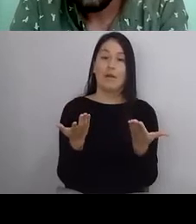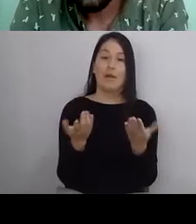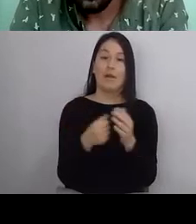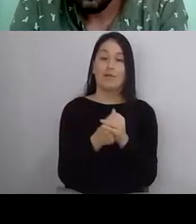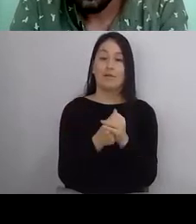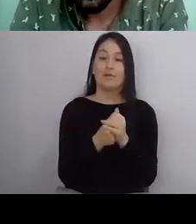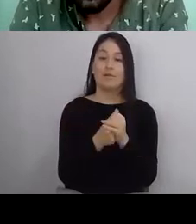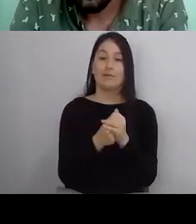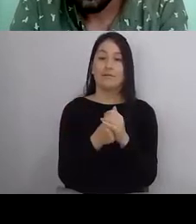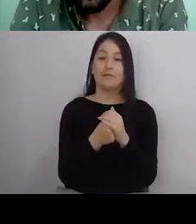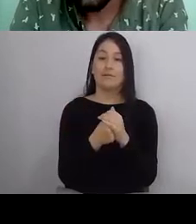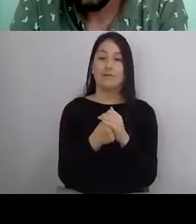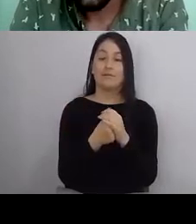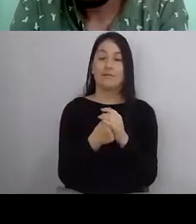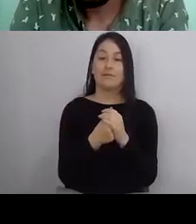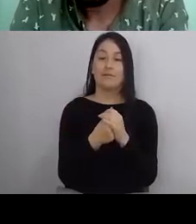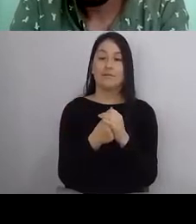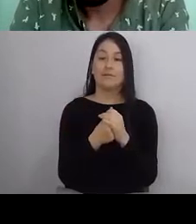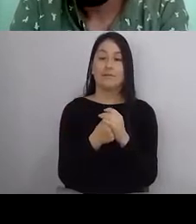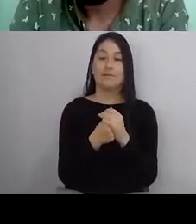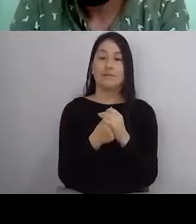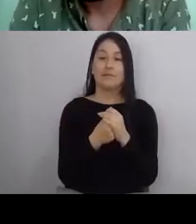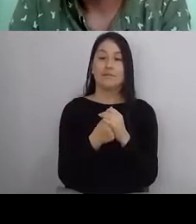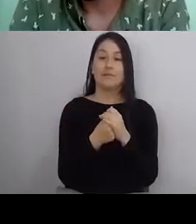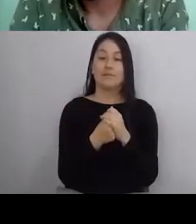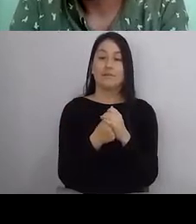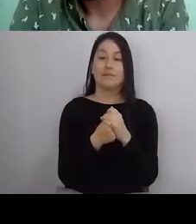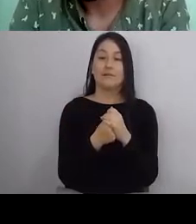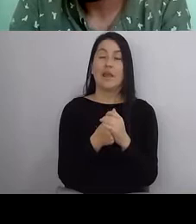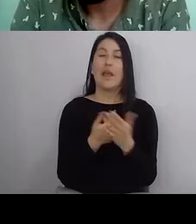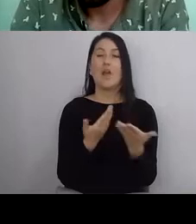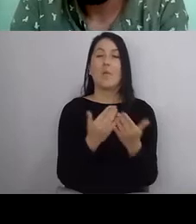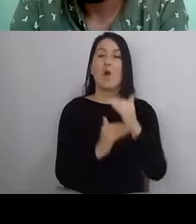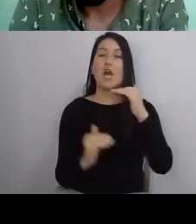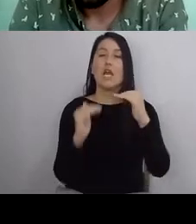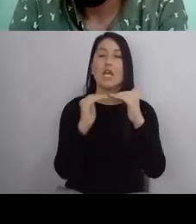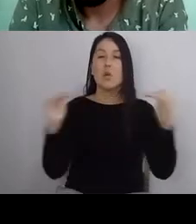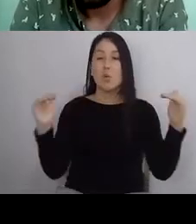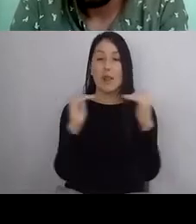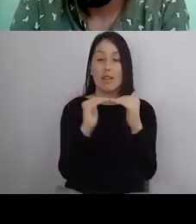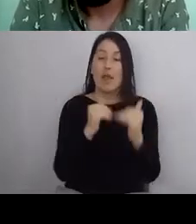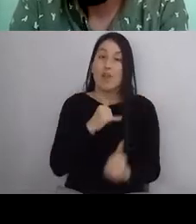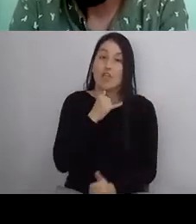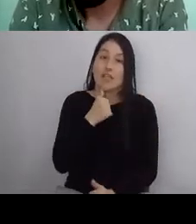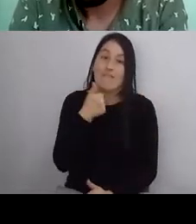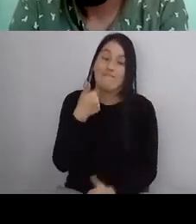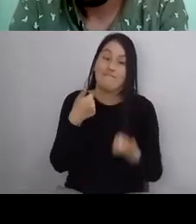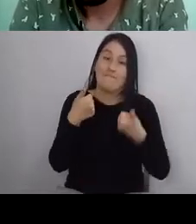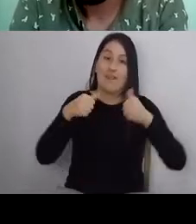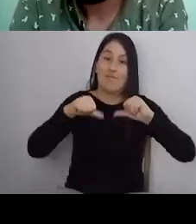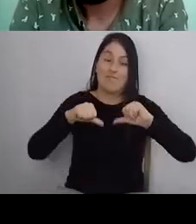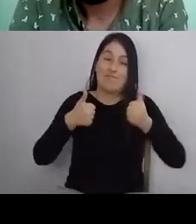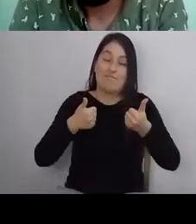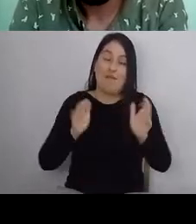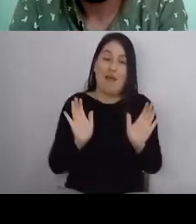me tienden a generar una igualdad. No sé si estoy en lo ¿Ya? correcto, por eso ¿Ya? mismo voy a esperar